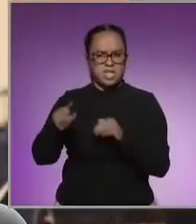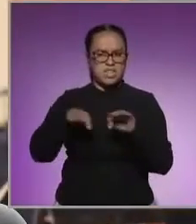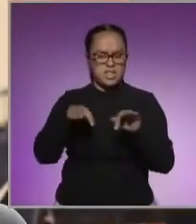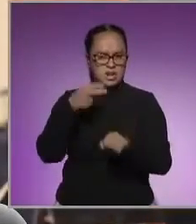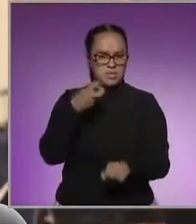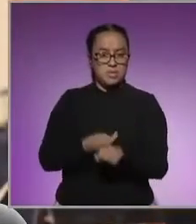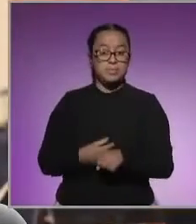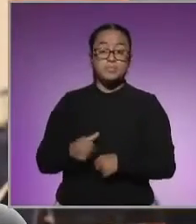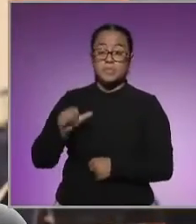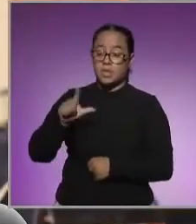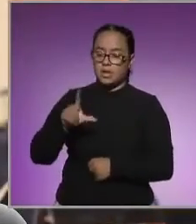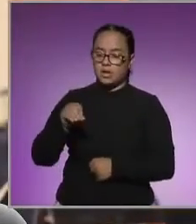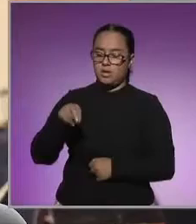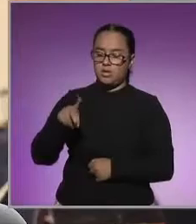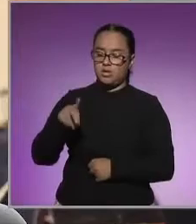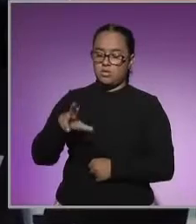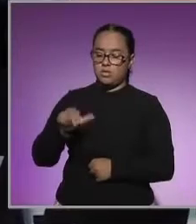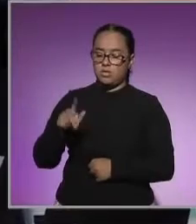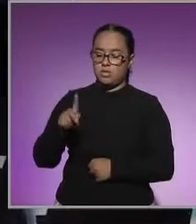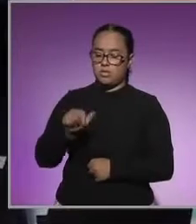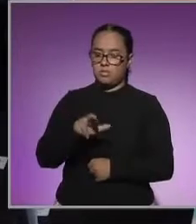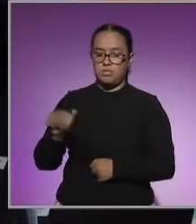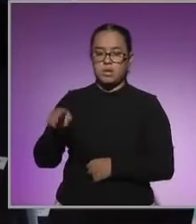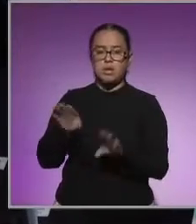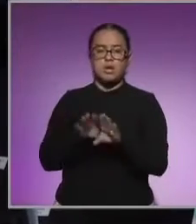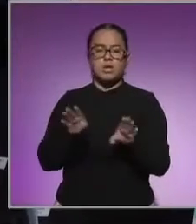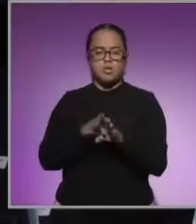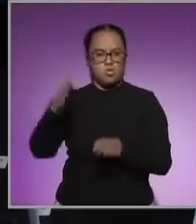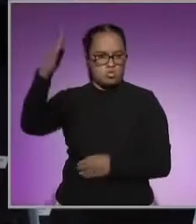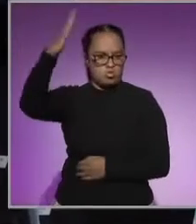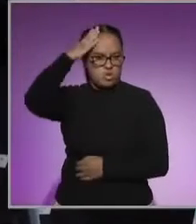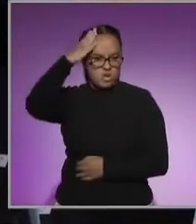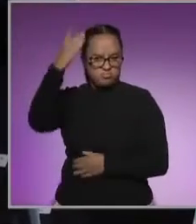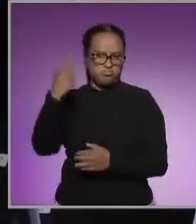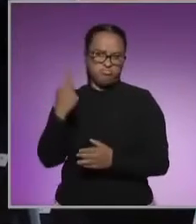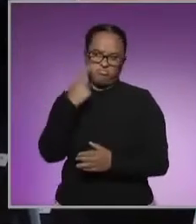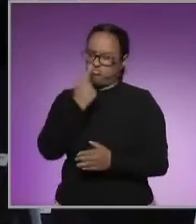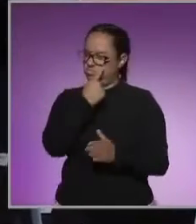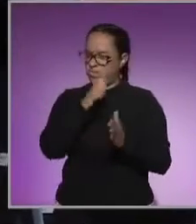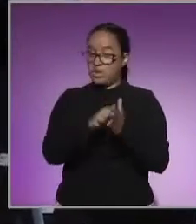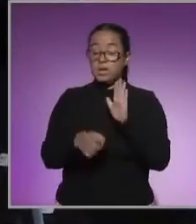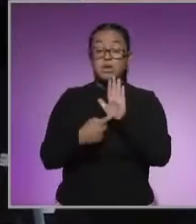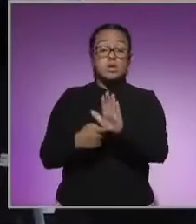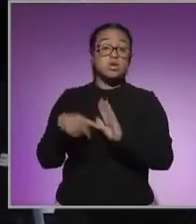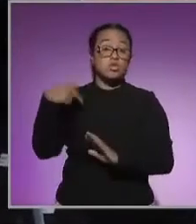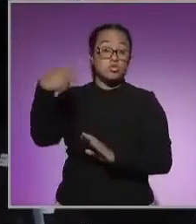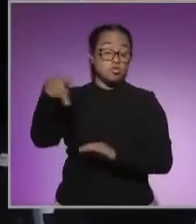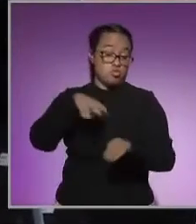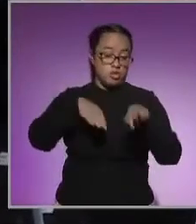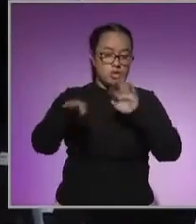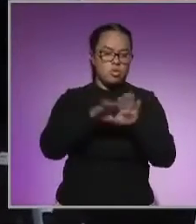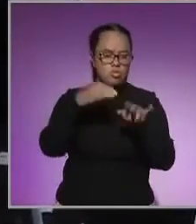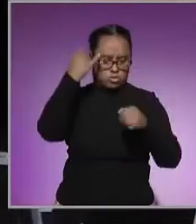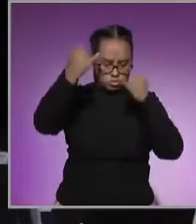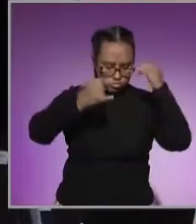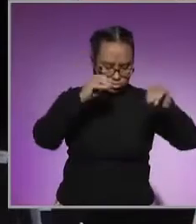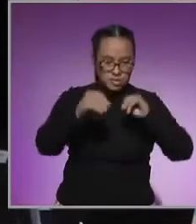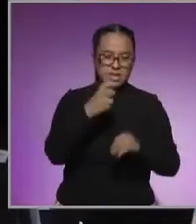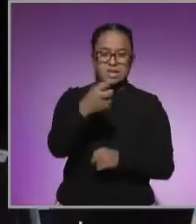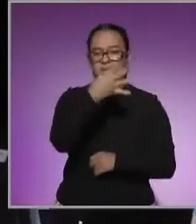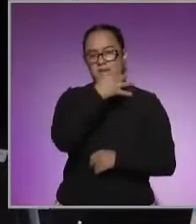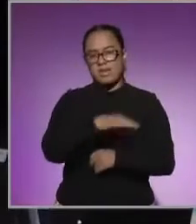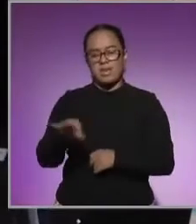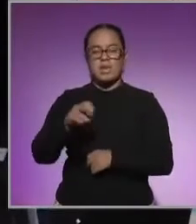alondra de la parra un ejemplo de visión destreza y liderazgo su trabajo habla por sí mismo ni ideas materializadas como el festival